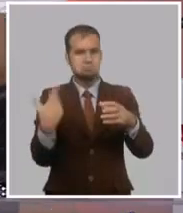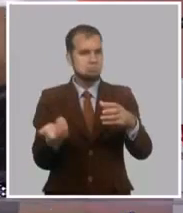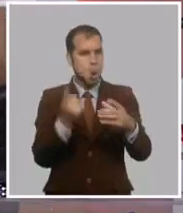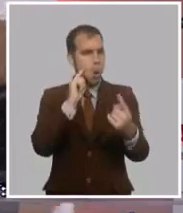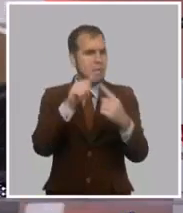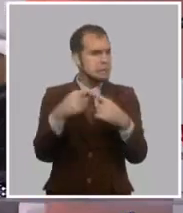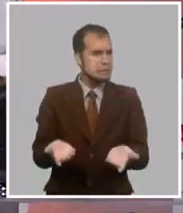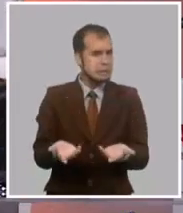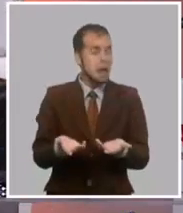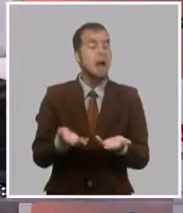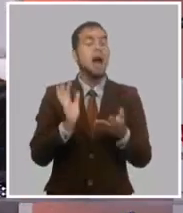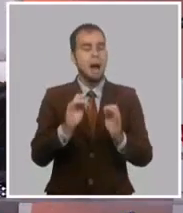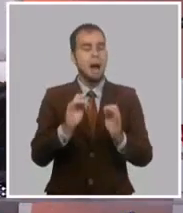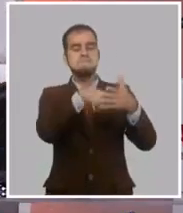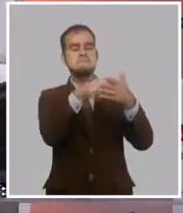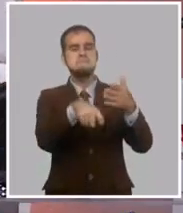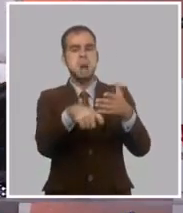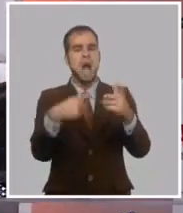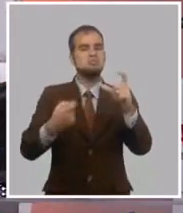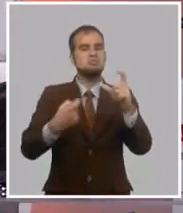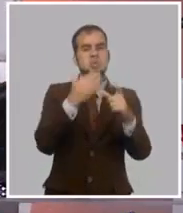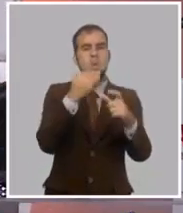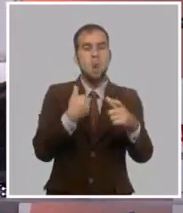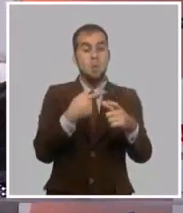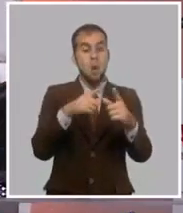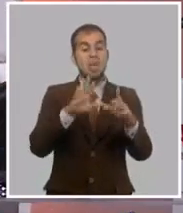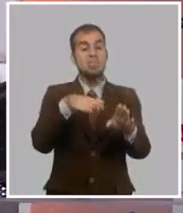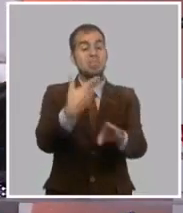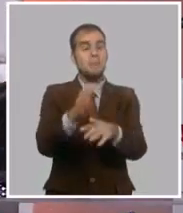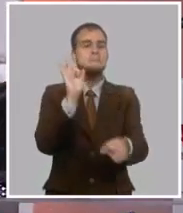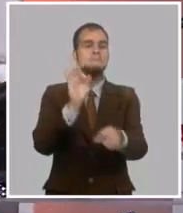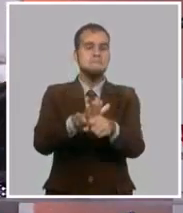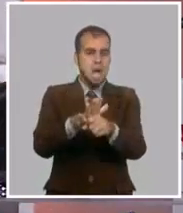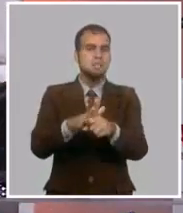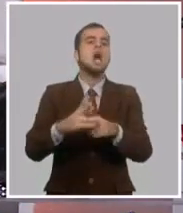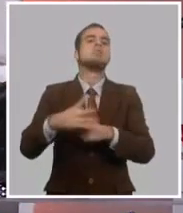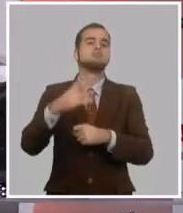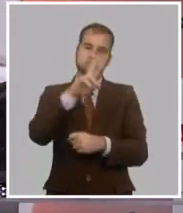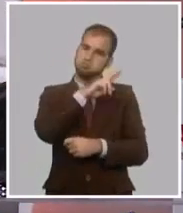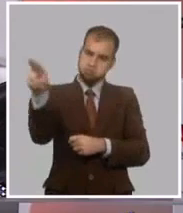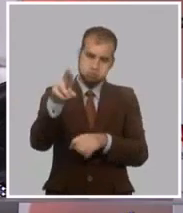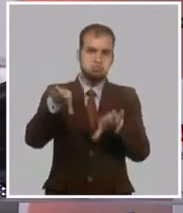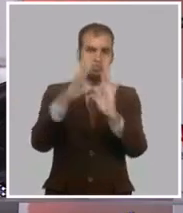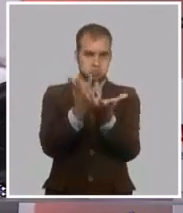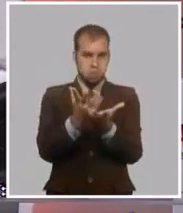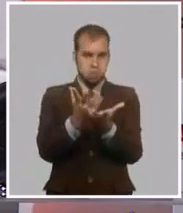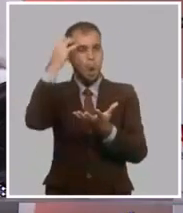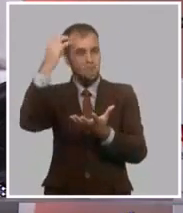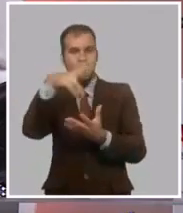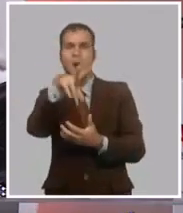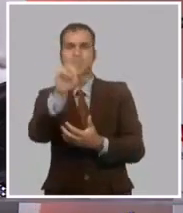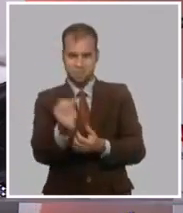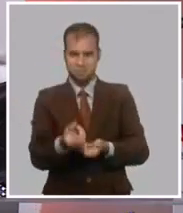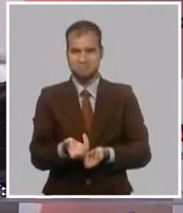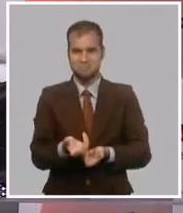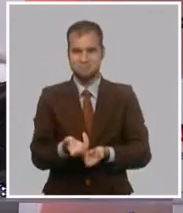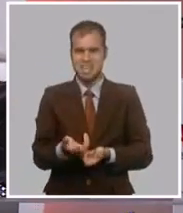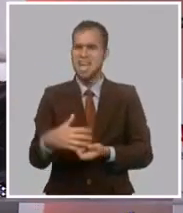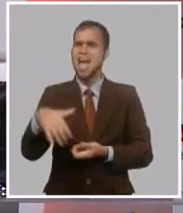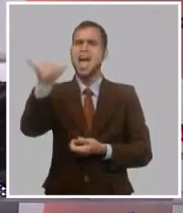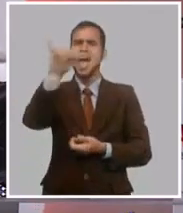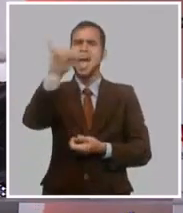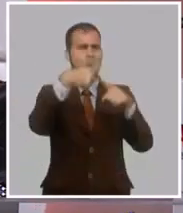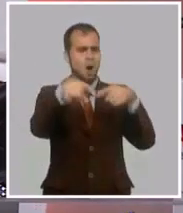una guerra que daría pie a una república, que no sería cualquiera república o una república más como las otras de América, ni